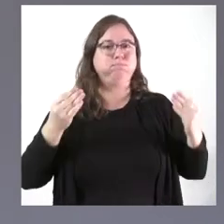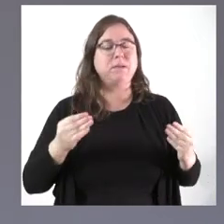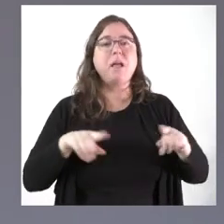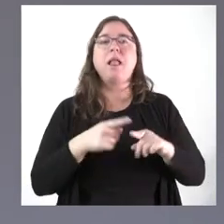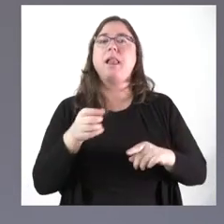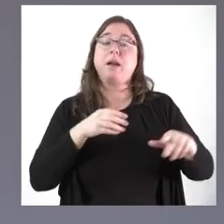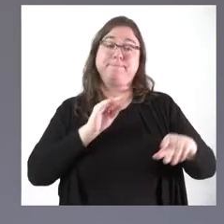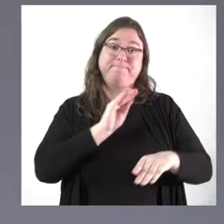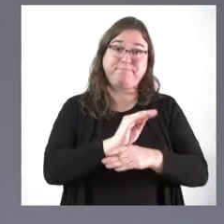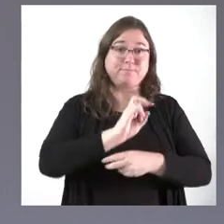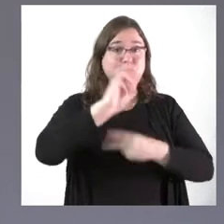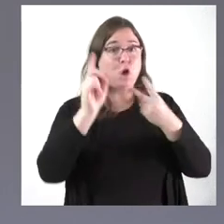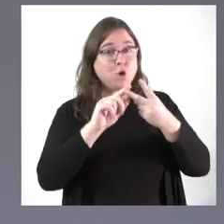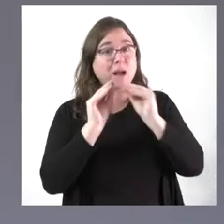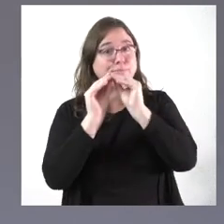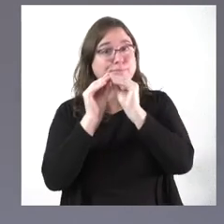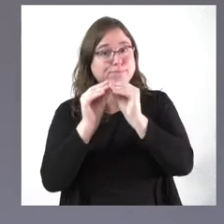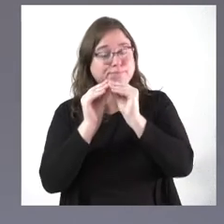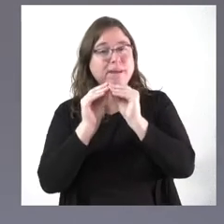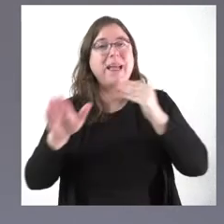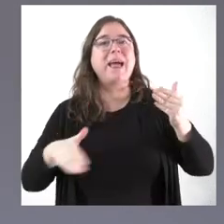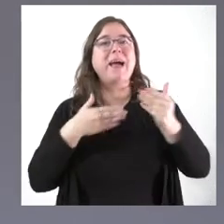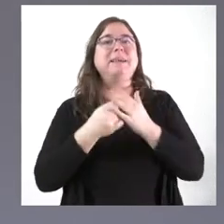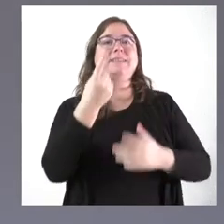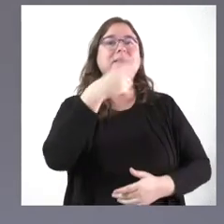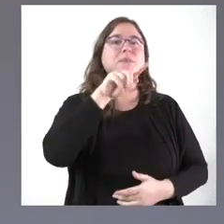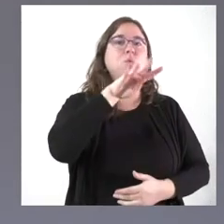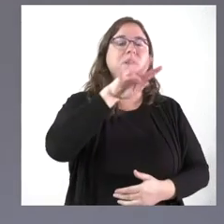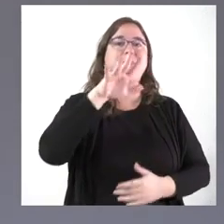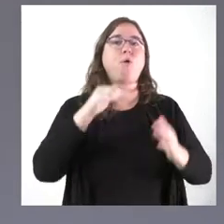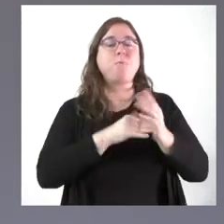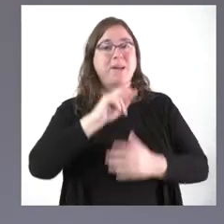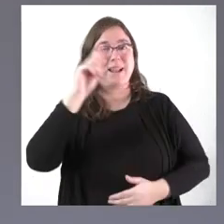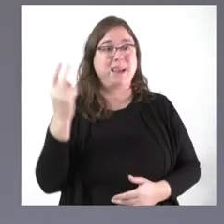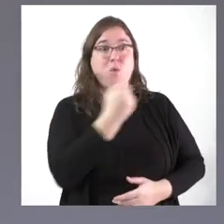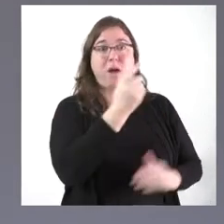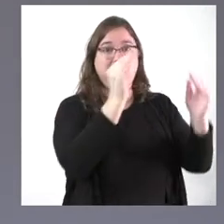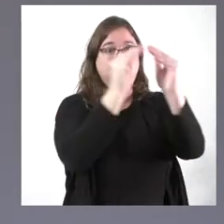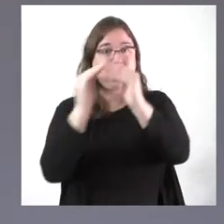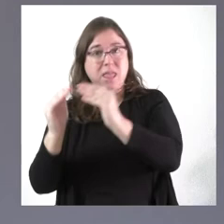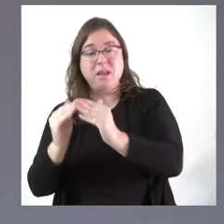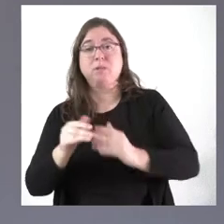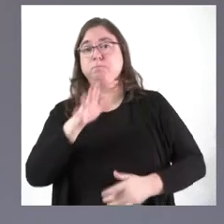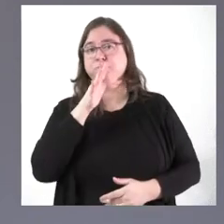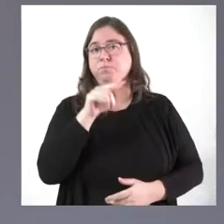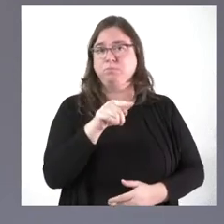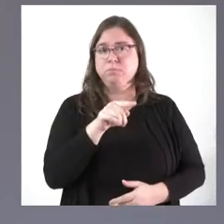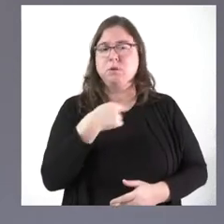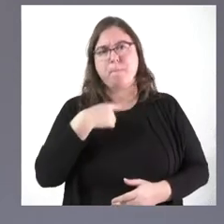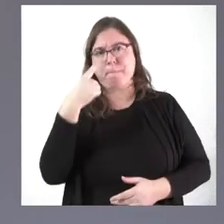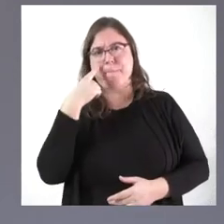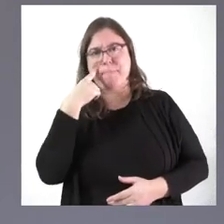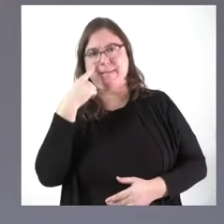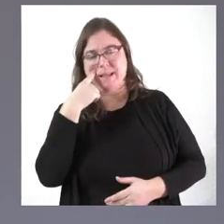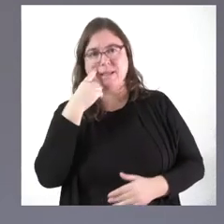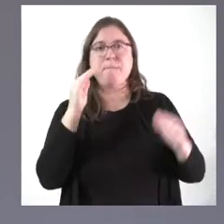línea de arreglo de viviendas de hasta 145.000 euros por vivienda en donde Bueno pues estamos pendientes no